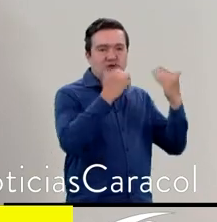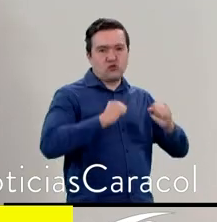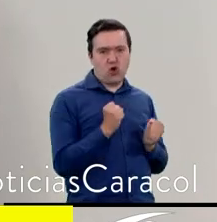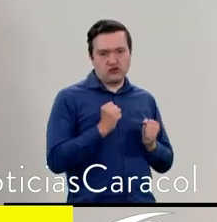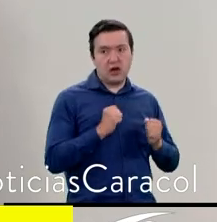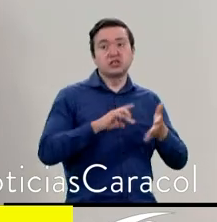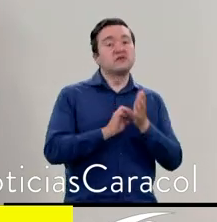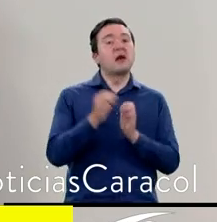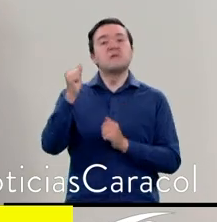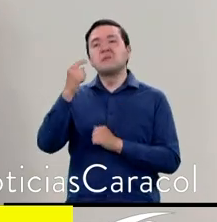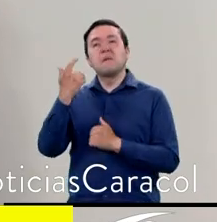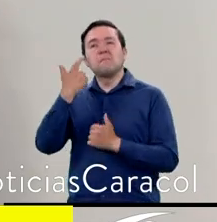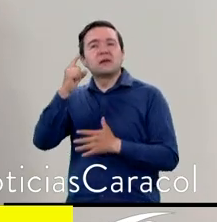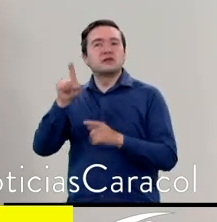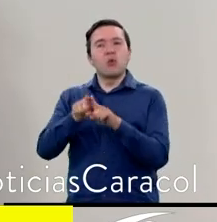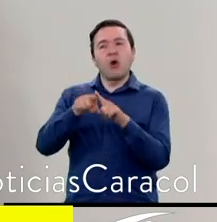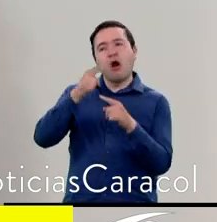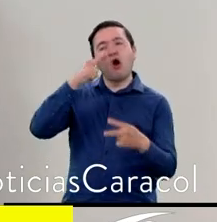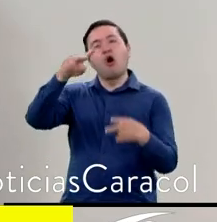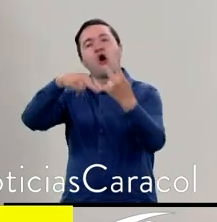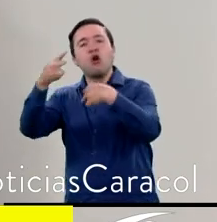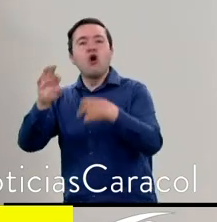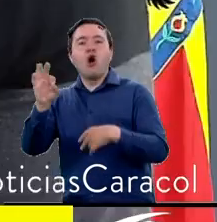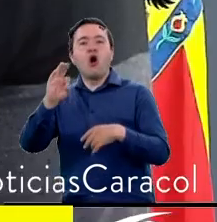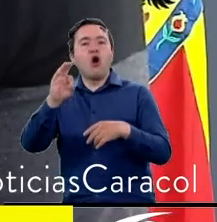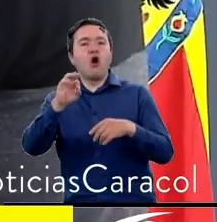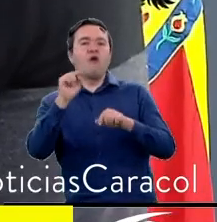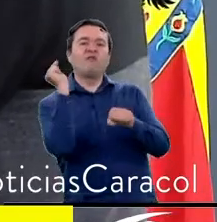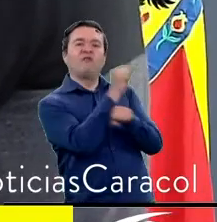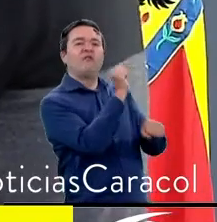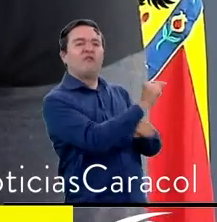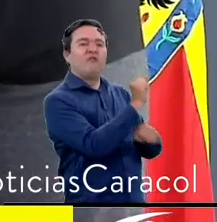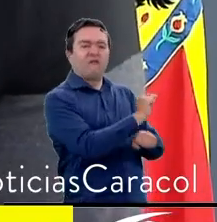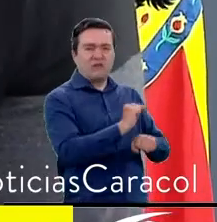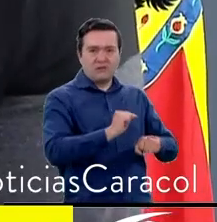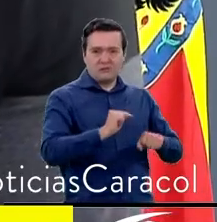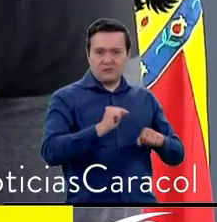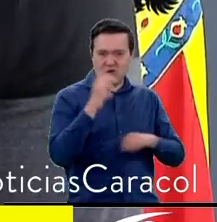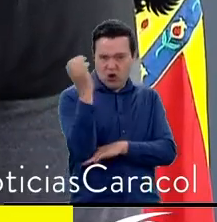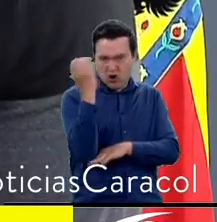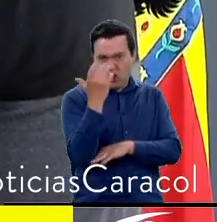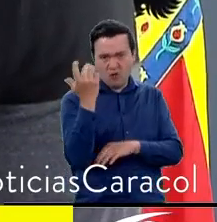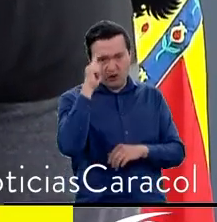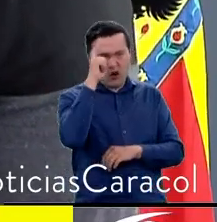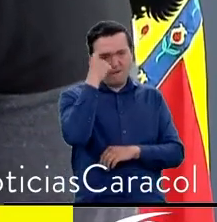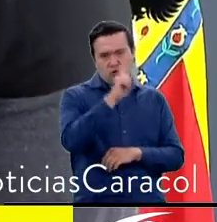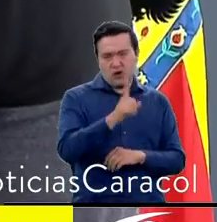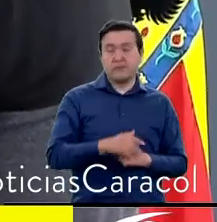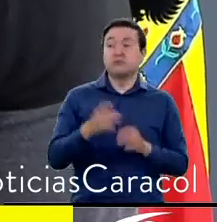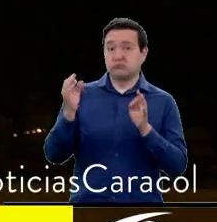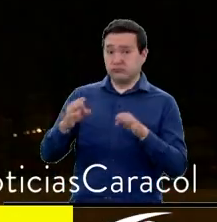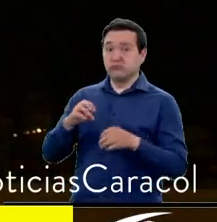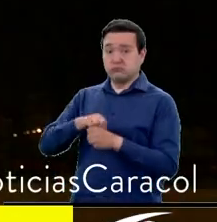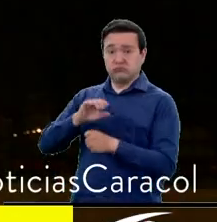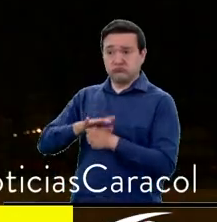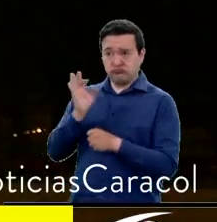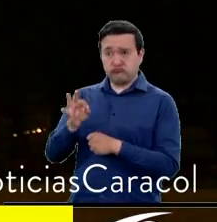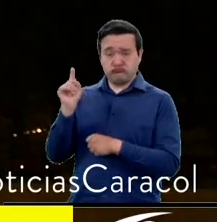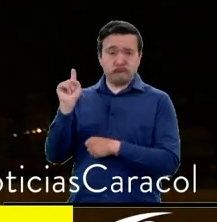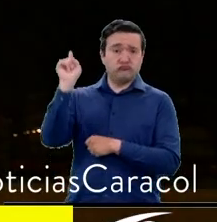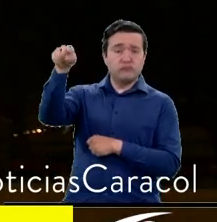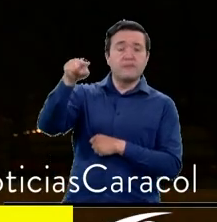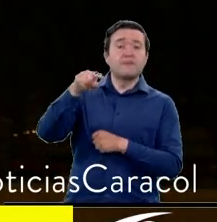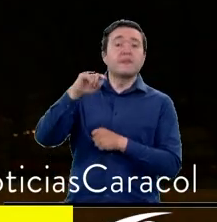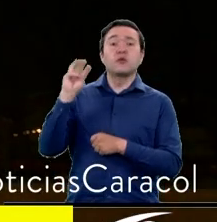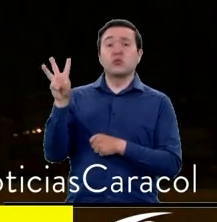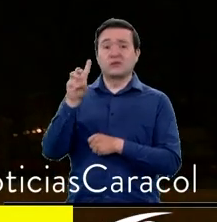por ocio o por desprestigiar el trabajo del gobierno nacional. El distrito respondió que el viaje incluye encuentros de alto nivel. En Washington se reunirá con el